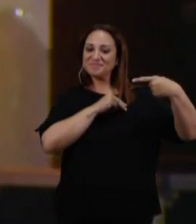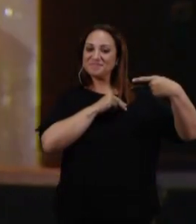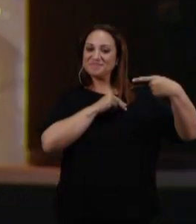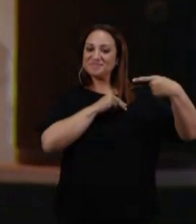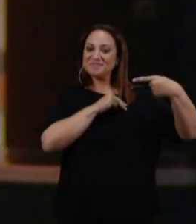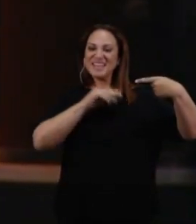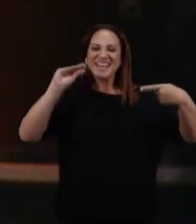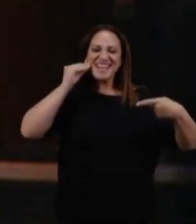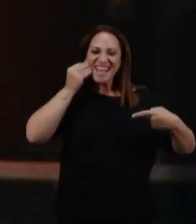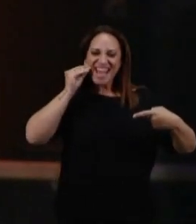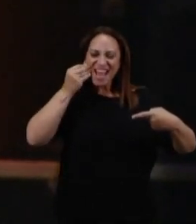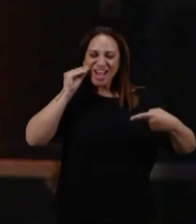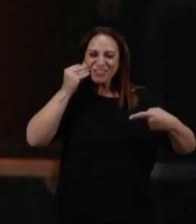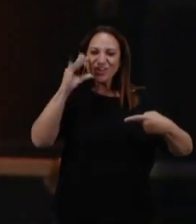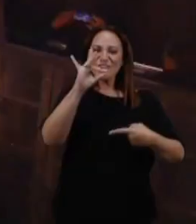los nietos de